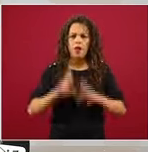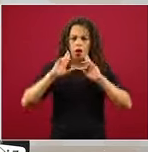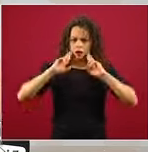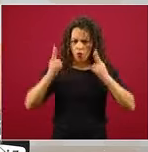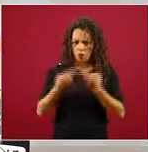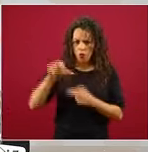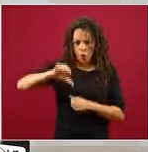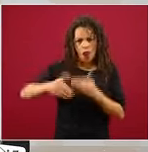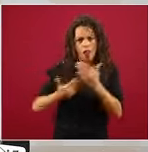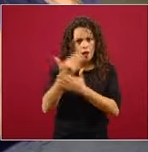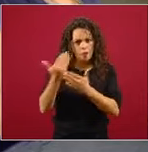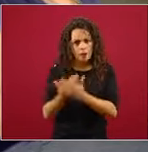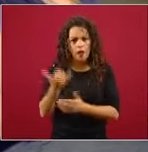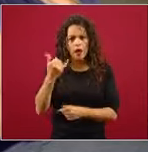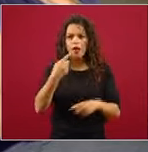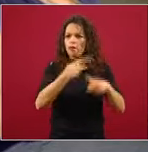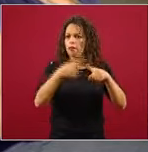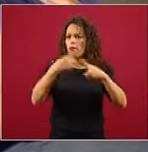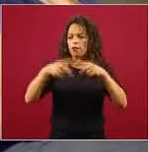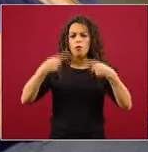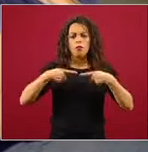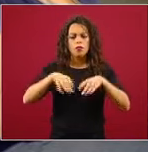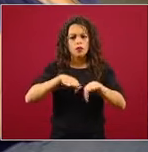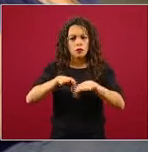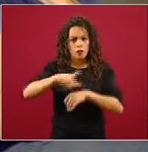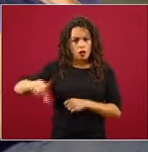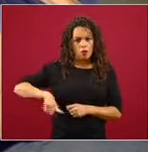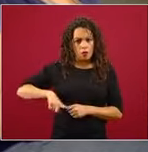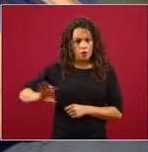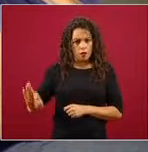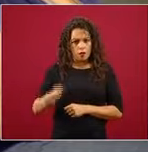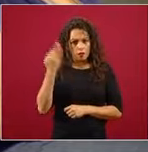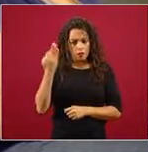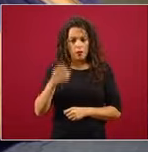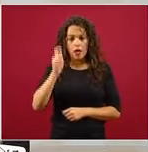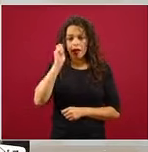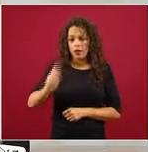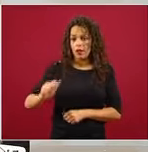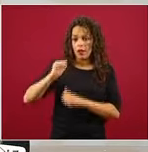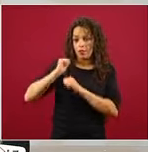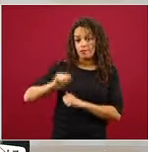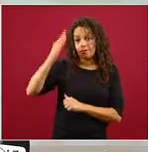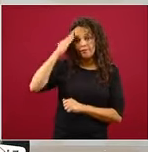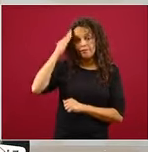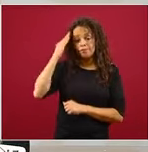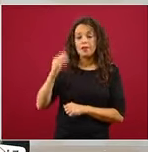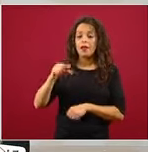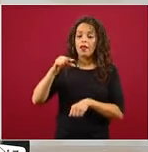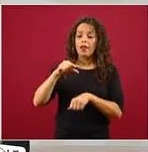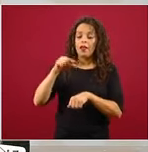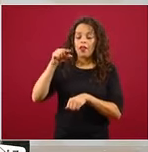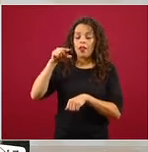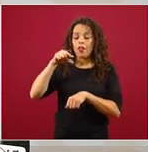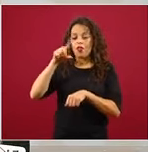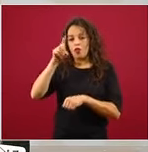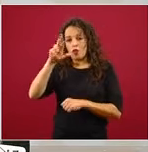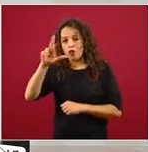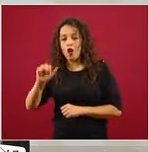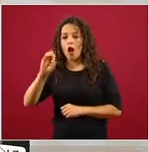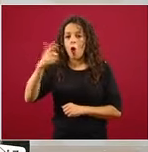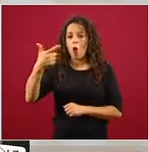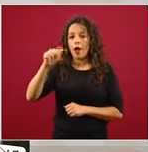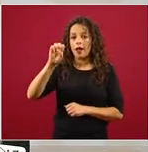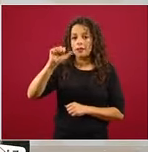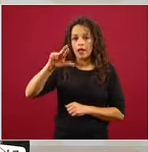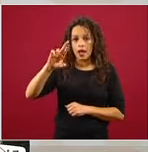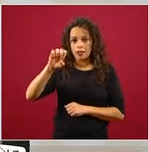y varios funcionarios y funcionarias del gobierno federal, encabezados por la secretaria de Gobernación, la doctora Olga Sánchez Cordero, por supuesto el doctor Jorge